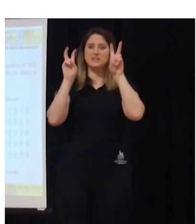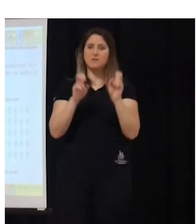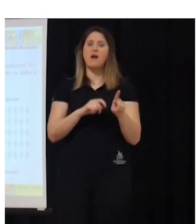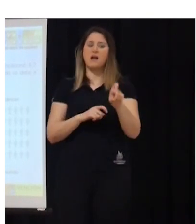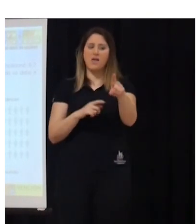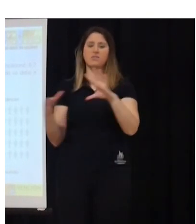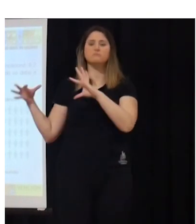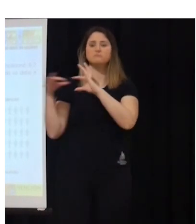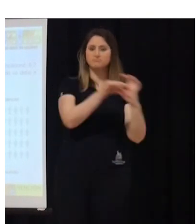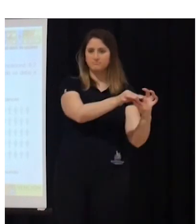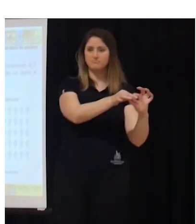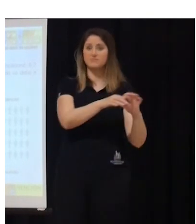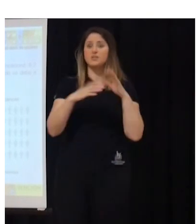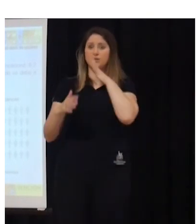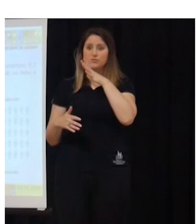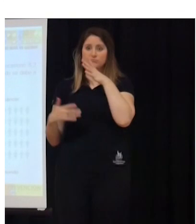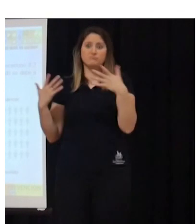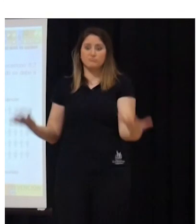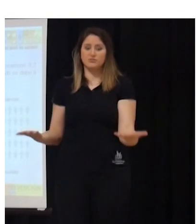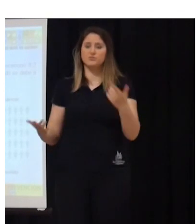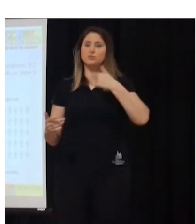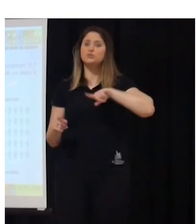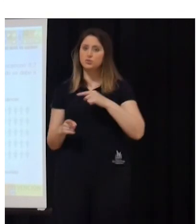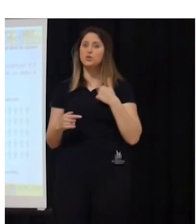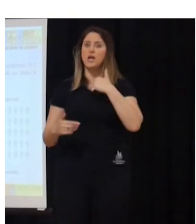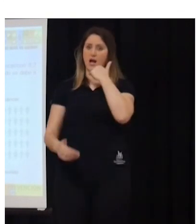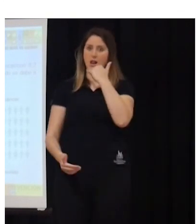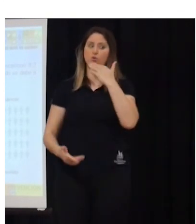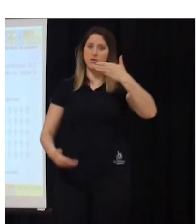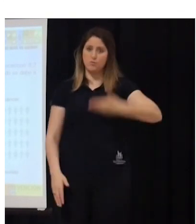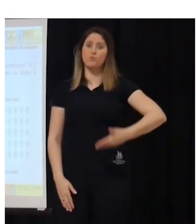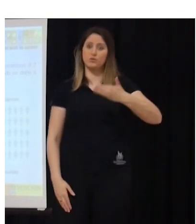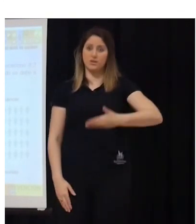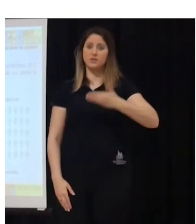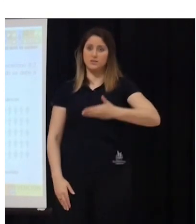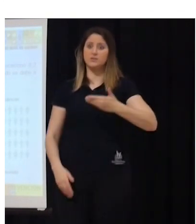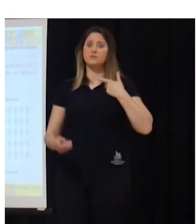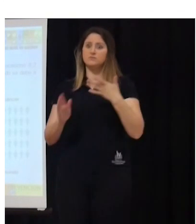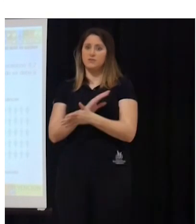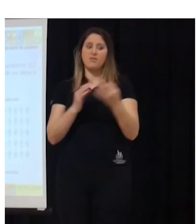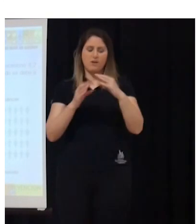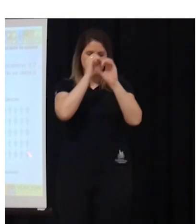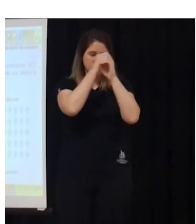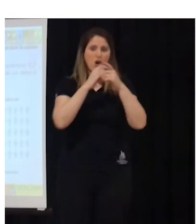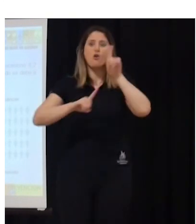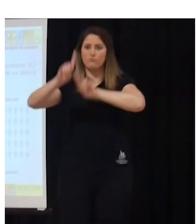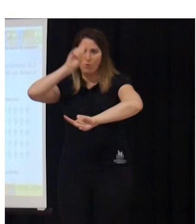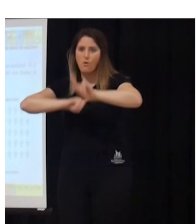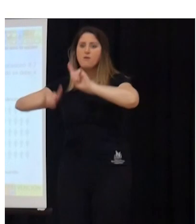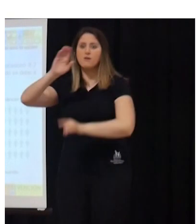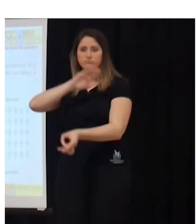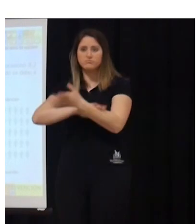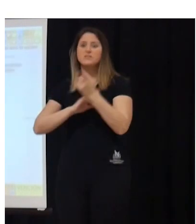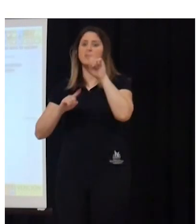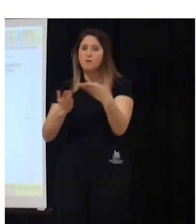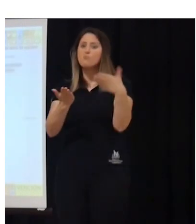al cáncer. Por tanto, estamos hablando de una verdadera lacra que genera mucha patología, muchas complicaciones y